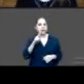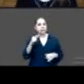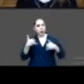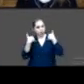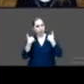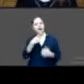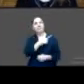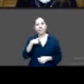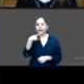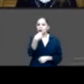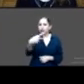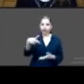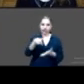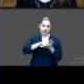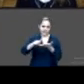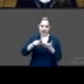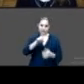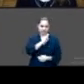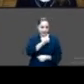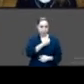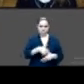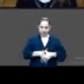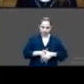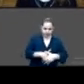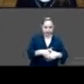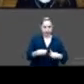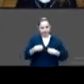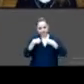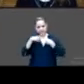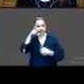sea respetada. Y, pues, nada, para poder decir al final, yo decido.